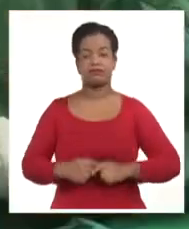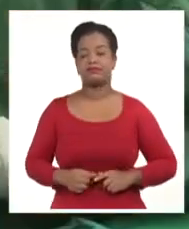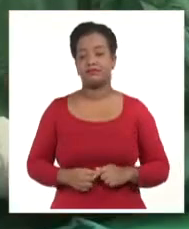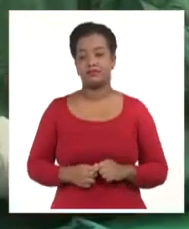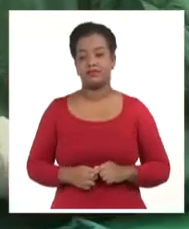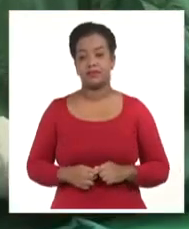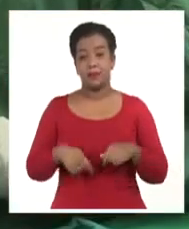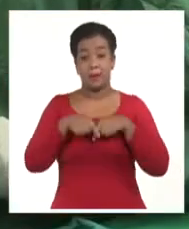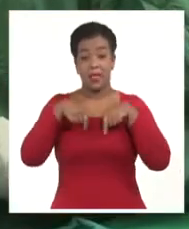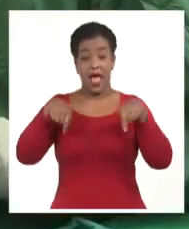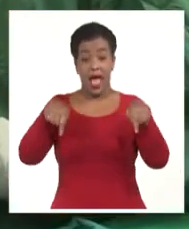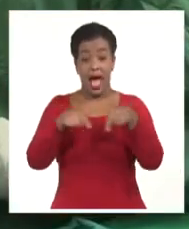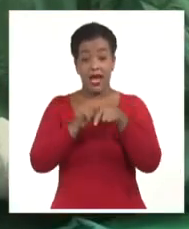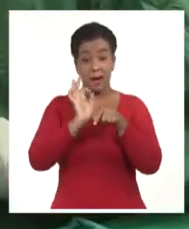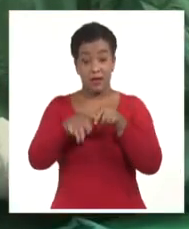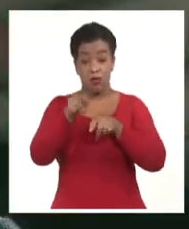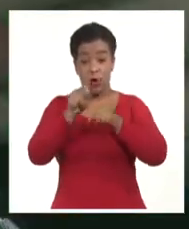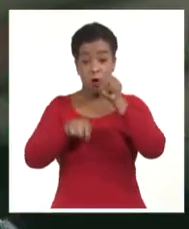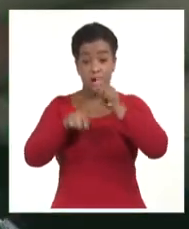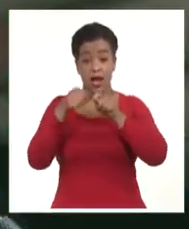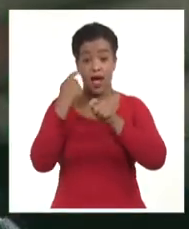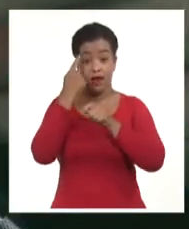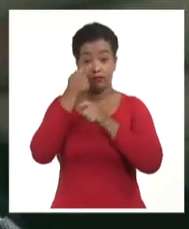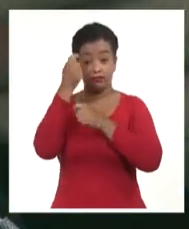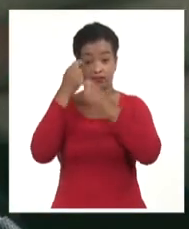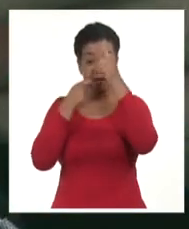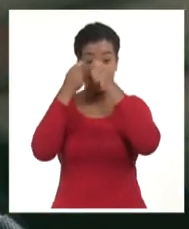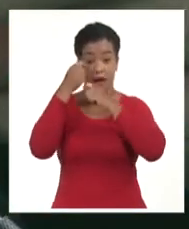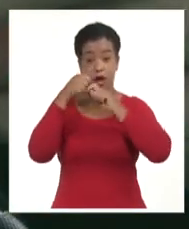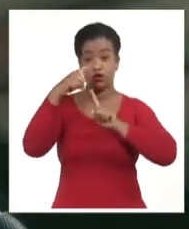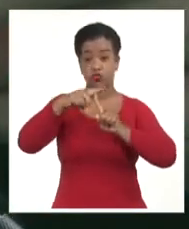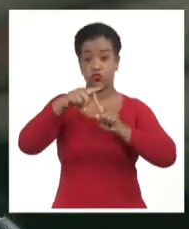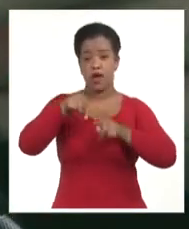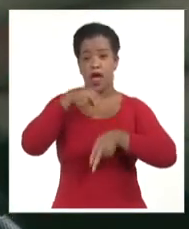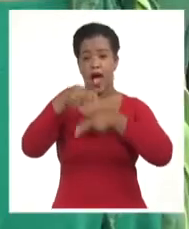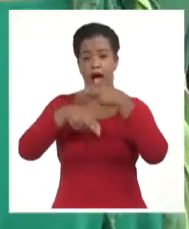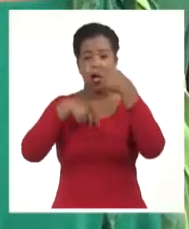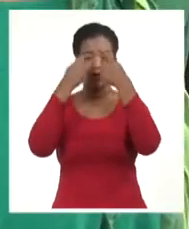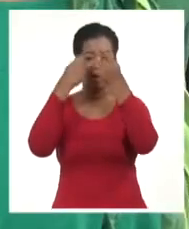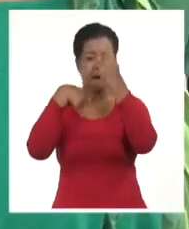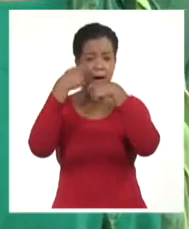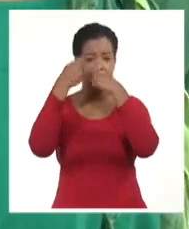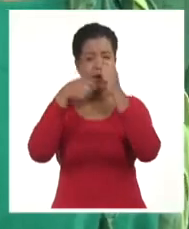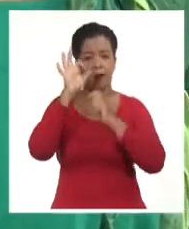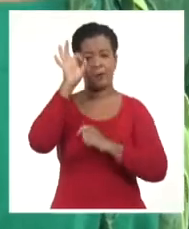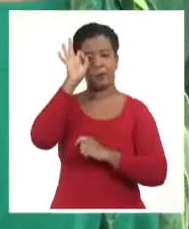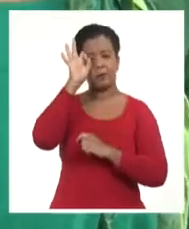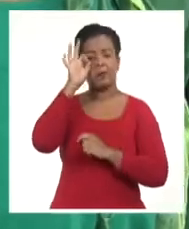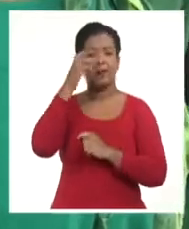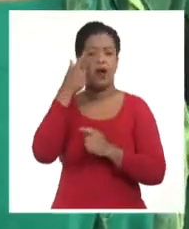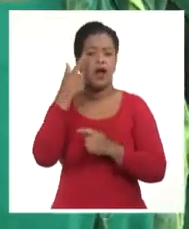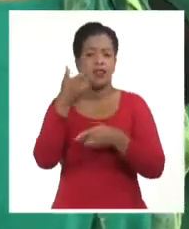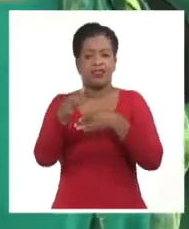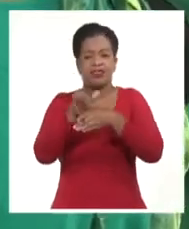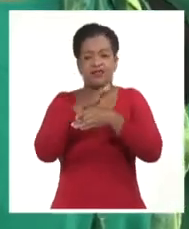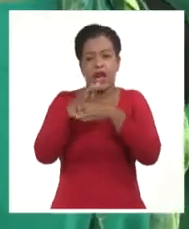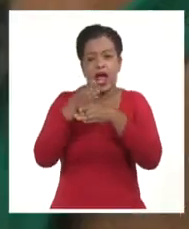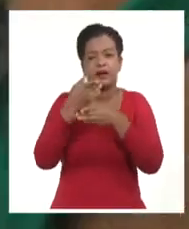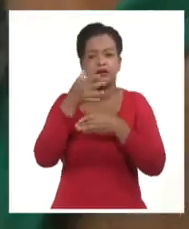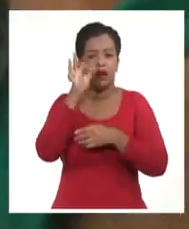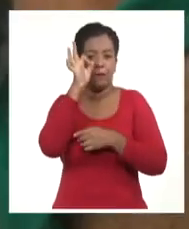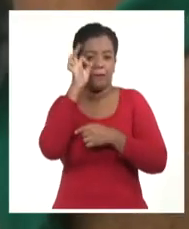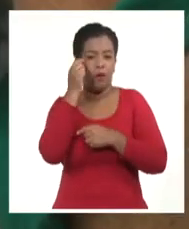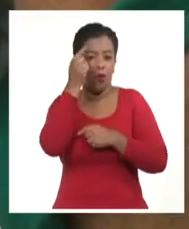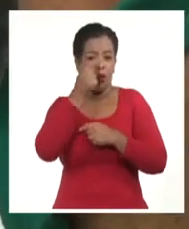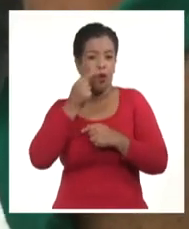del Centro Oftalmológico de Las Tunas se realizan cirugías de glaucoma, cataratas, pterigión,